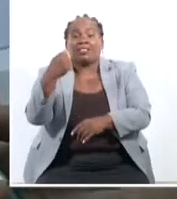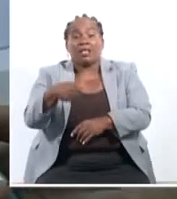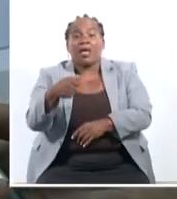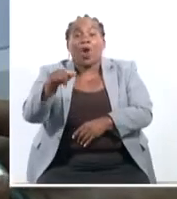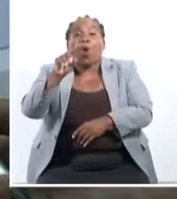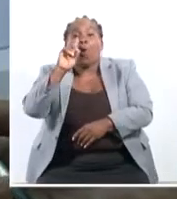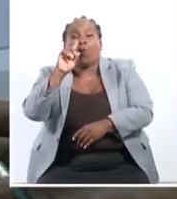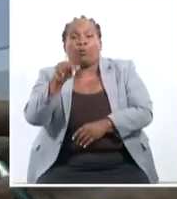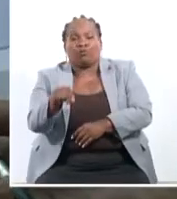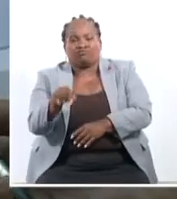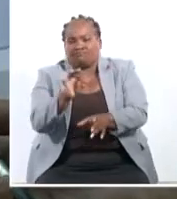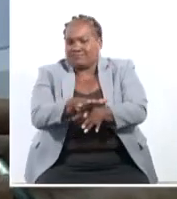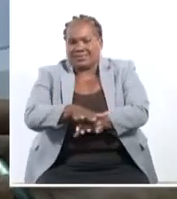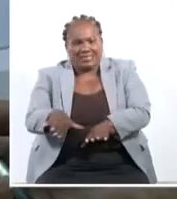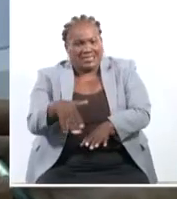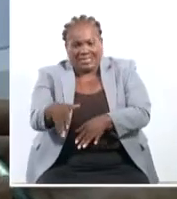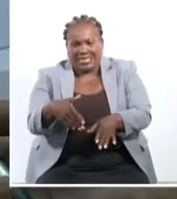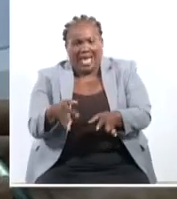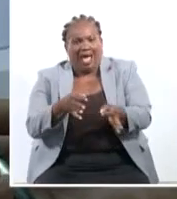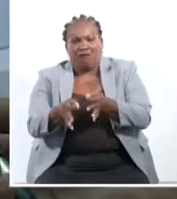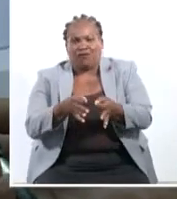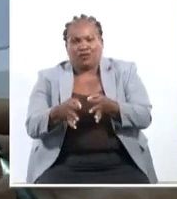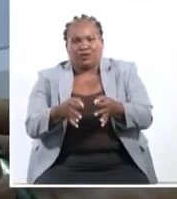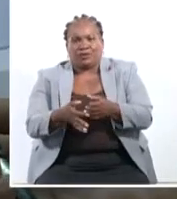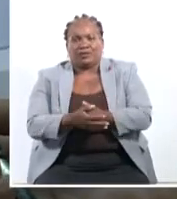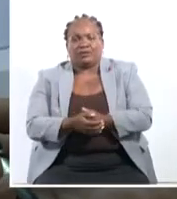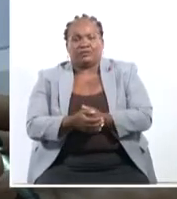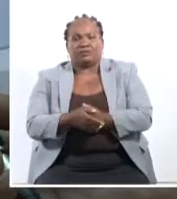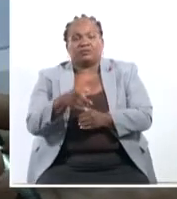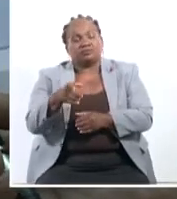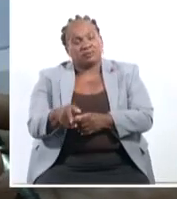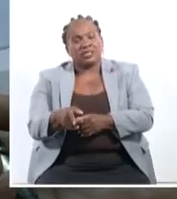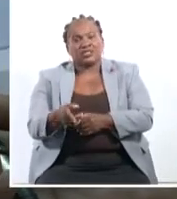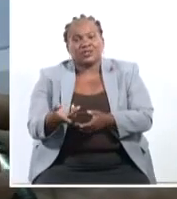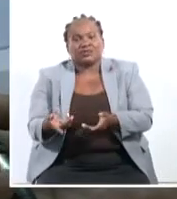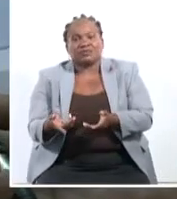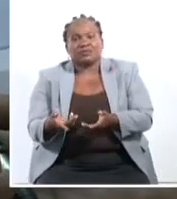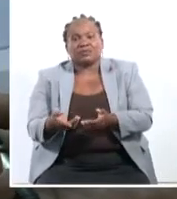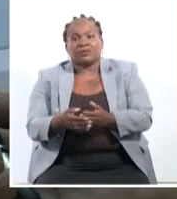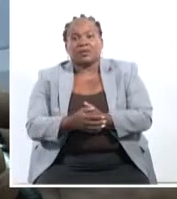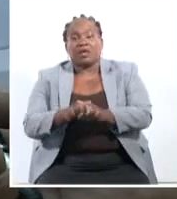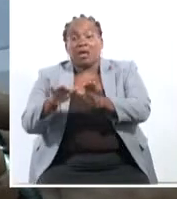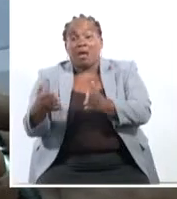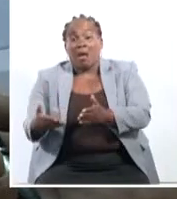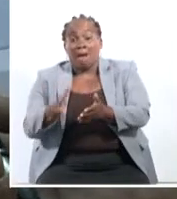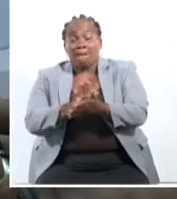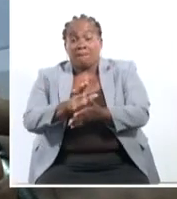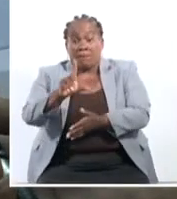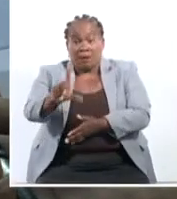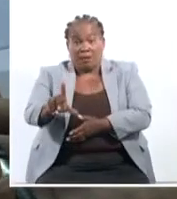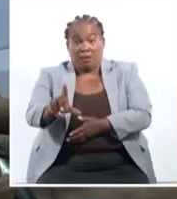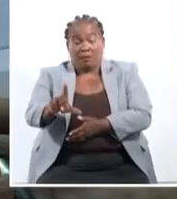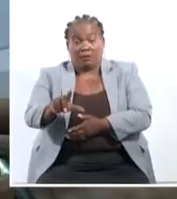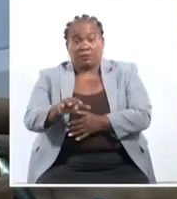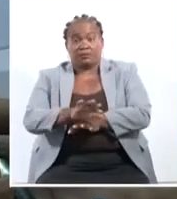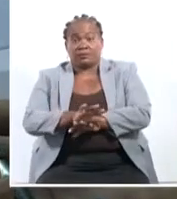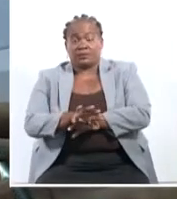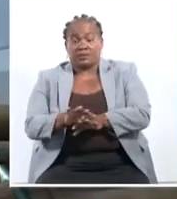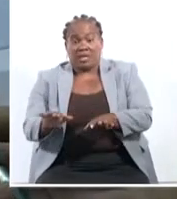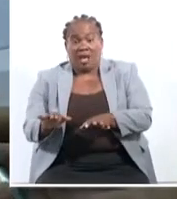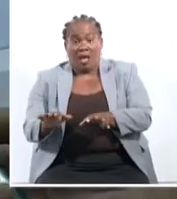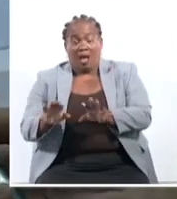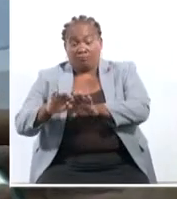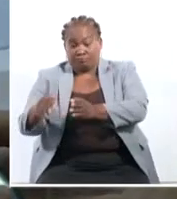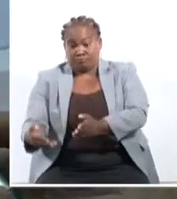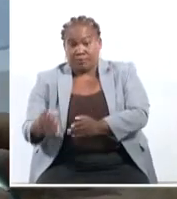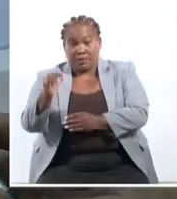ya nuevamente al sistema eléctrico. Esa es la condición que tenemos. En la unidad en Mariel ya tenemos la unidad número 6, la